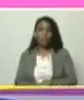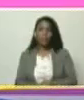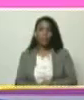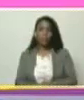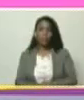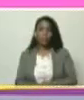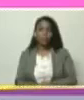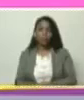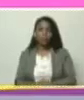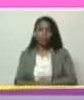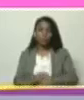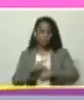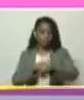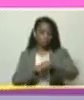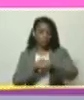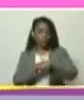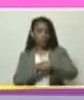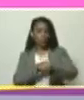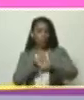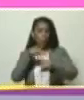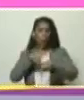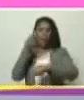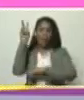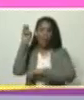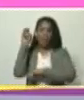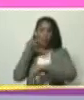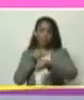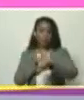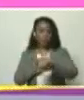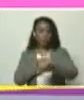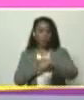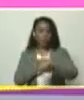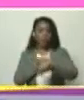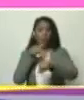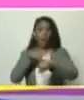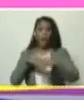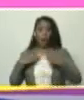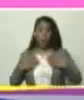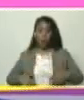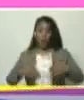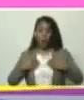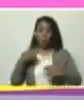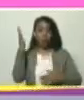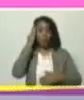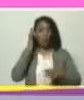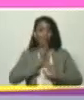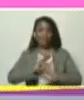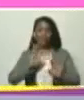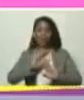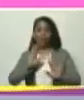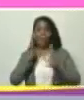siendo viernes, y el cuerpo lo sabe,